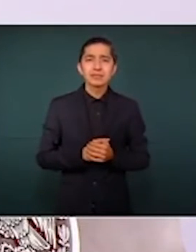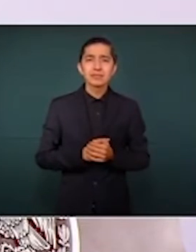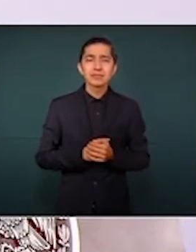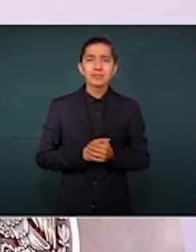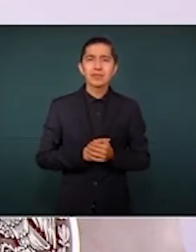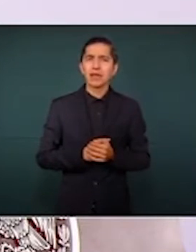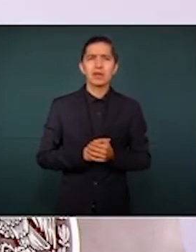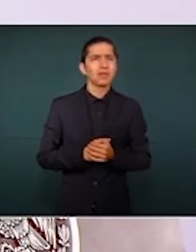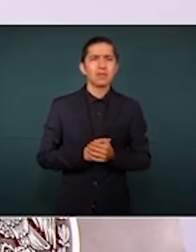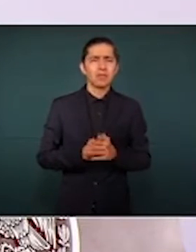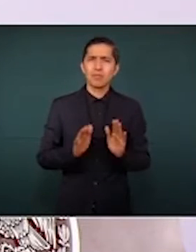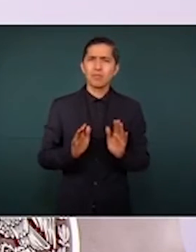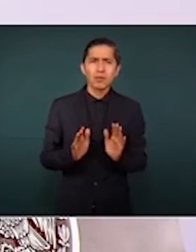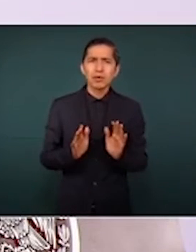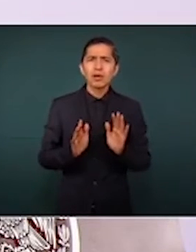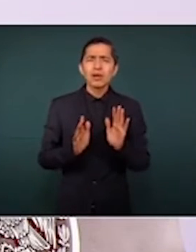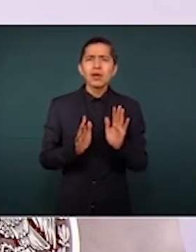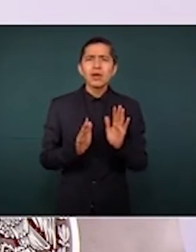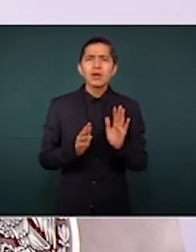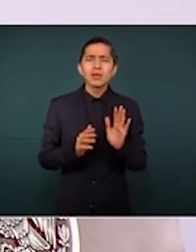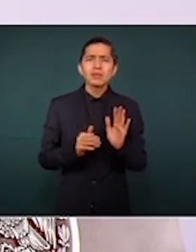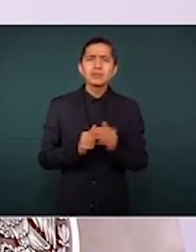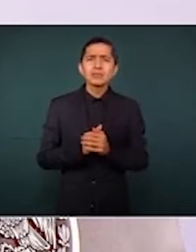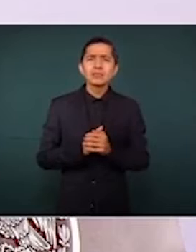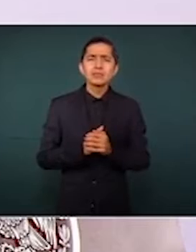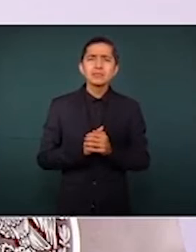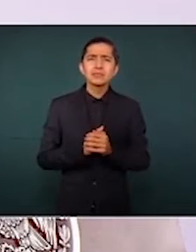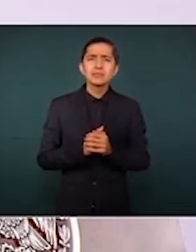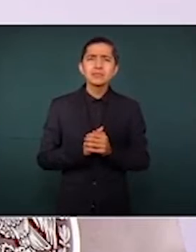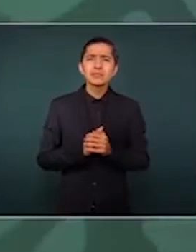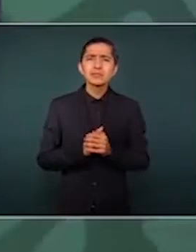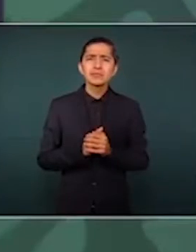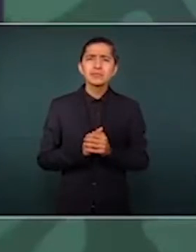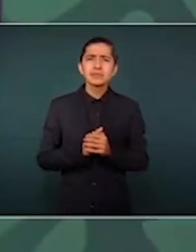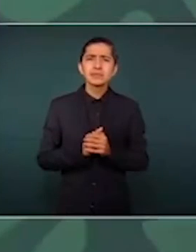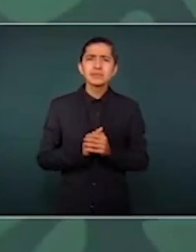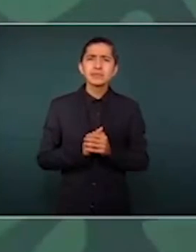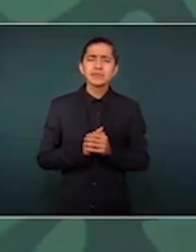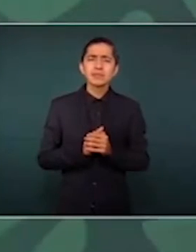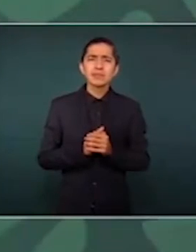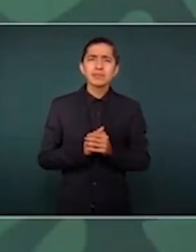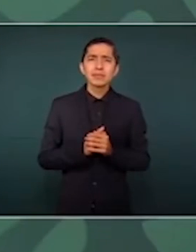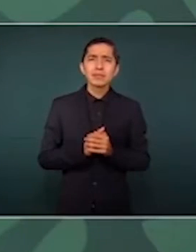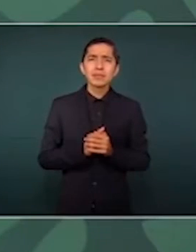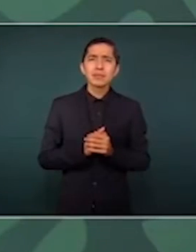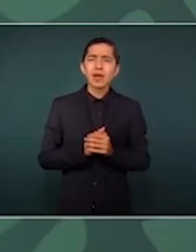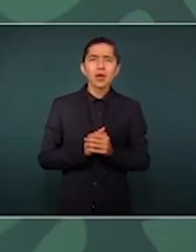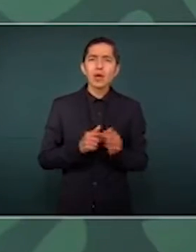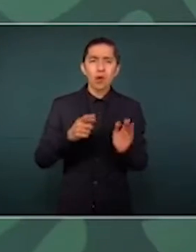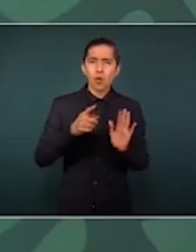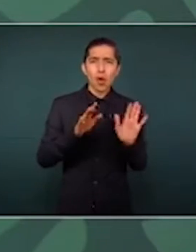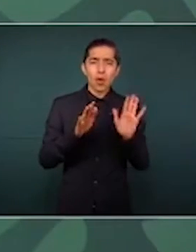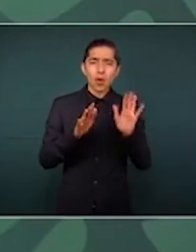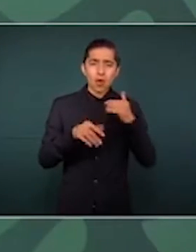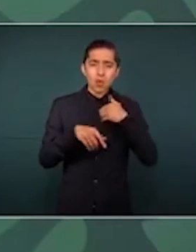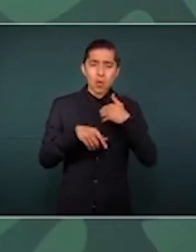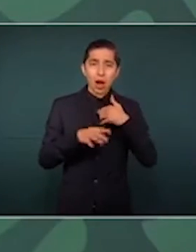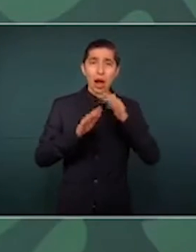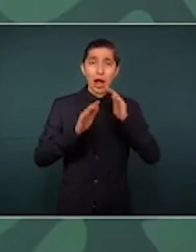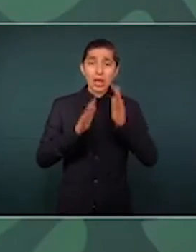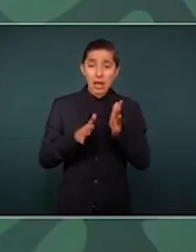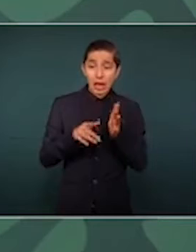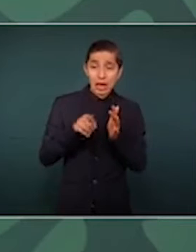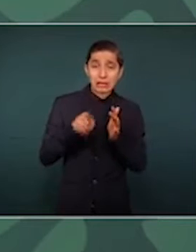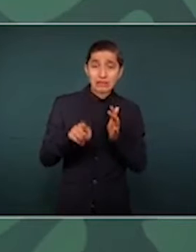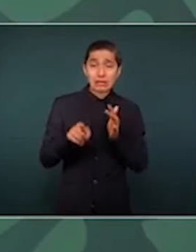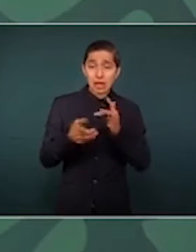No se contaba con el apoyo del ejército y de la marina,